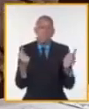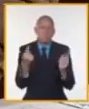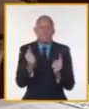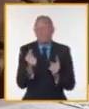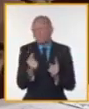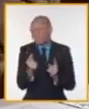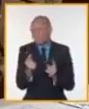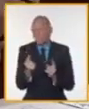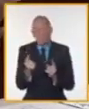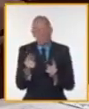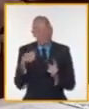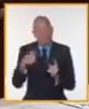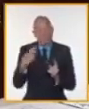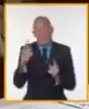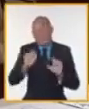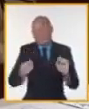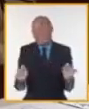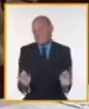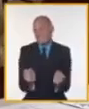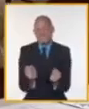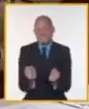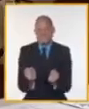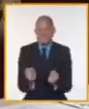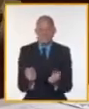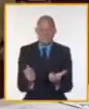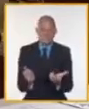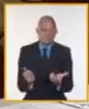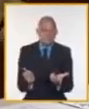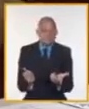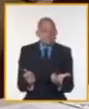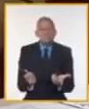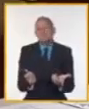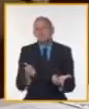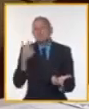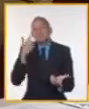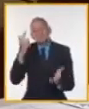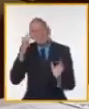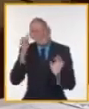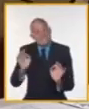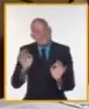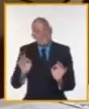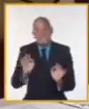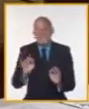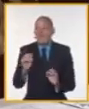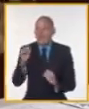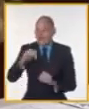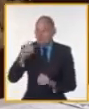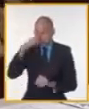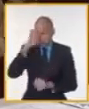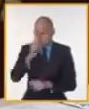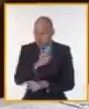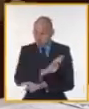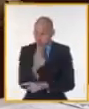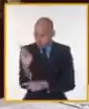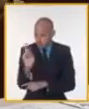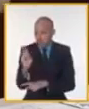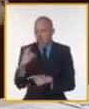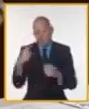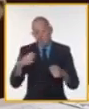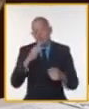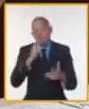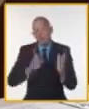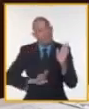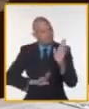que interactuar con ellos. ¿En qué dirección? En que la revolución sea un proceso continuo y ascendente, en